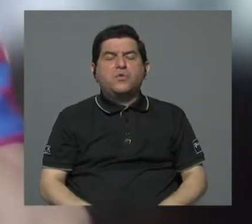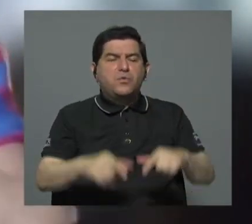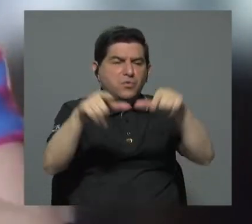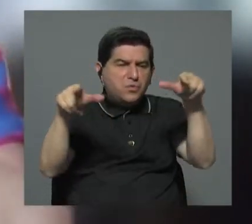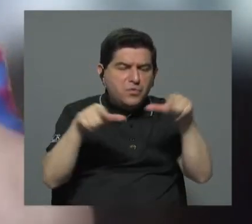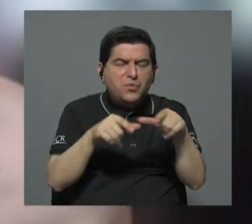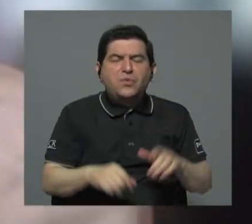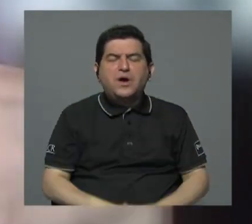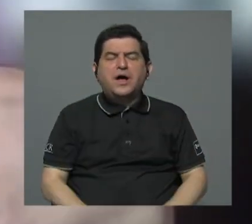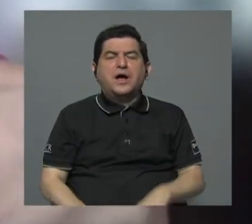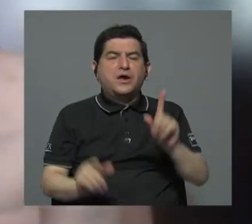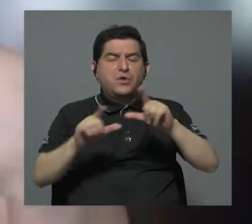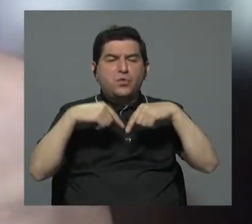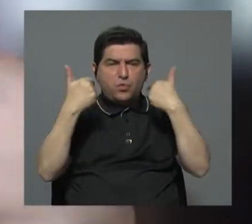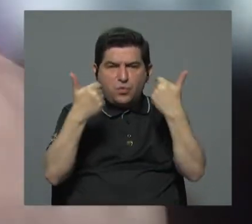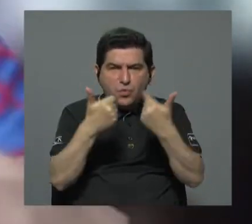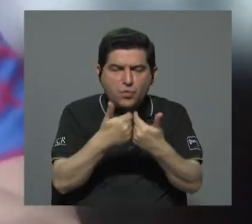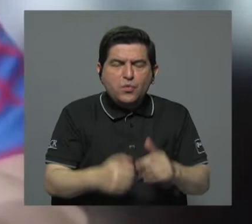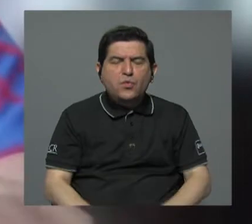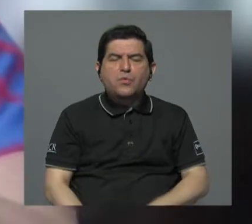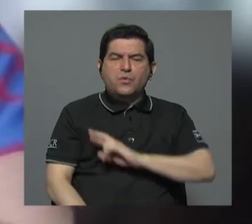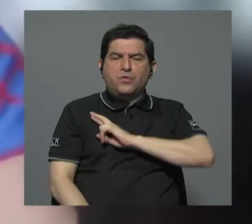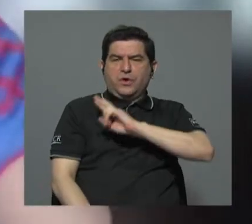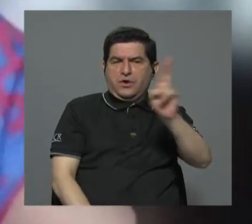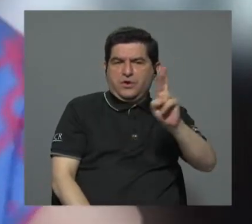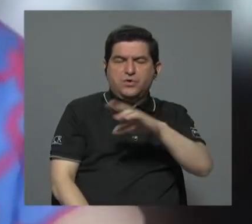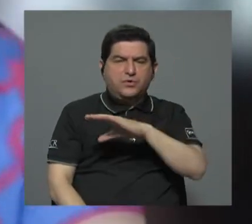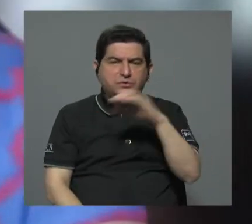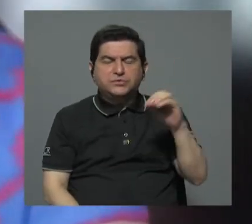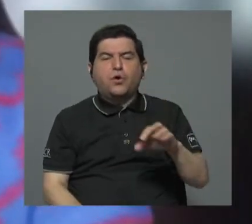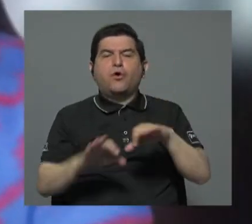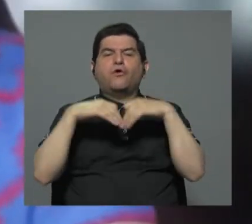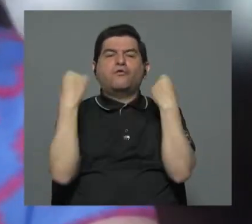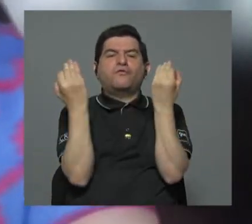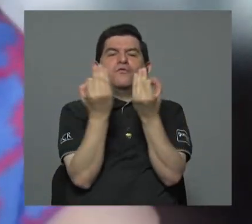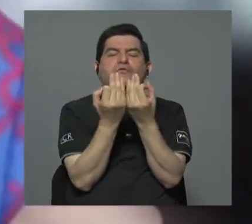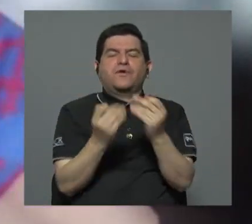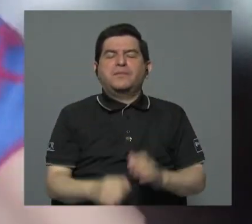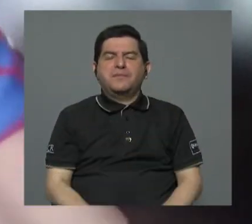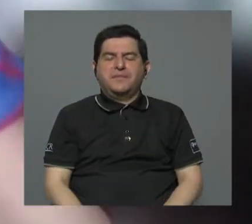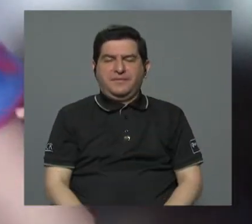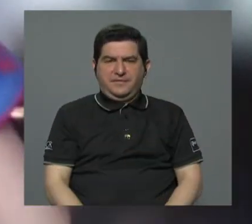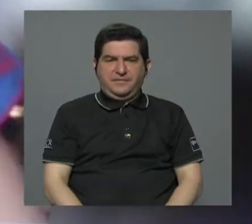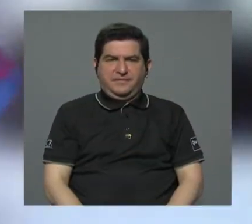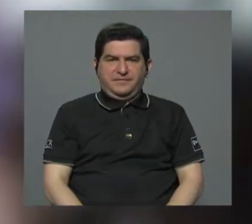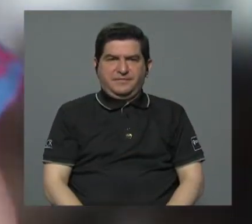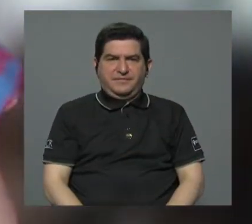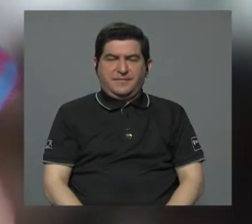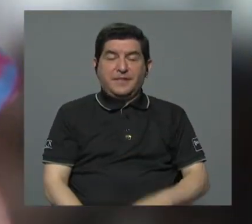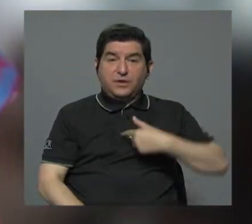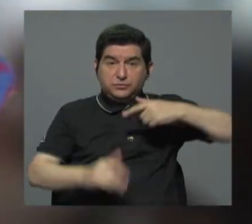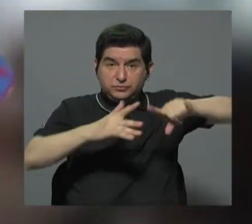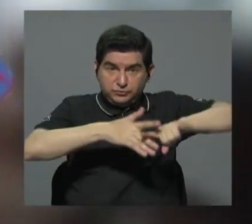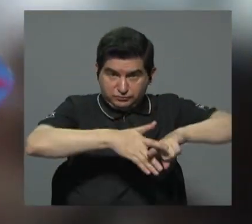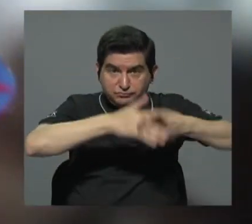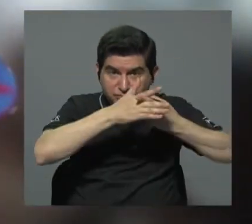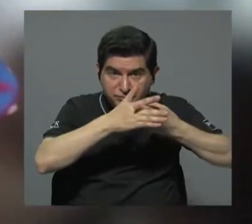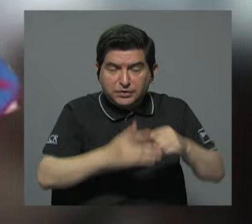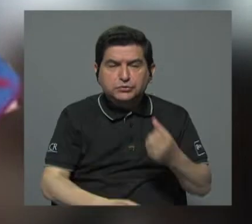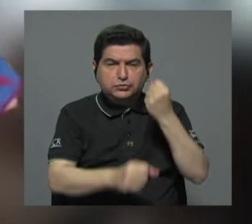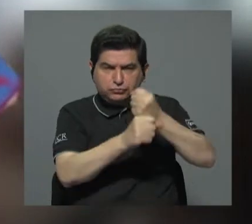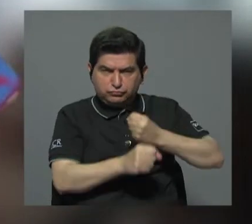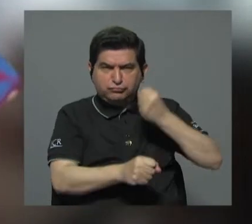autoridades civiles o eclesiásticas, o de una familia noble. Cuando comienzo entonces a